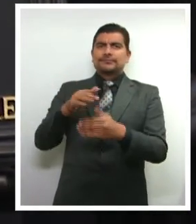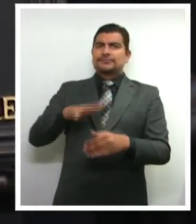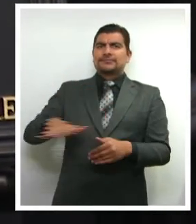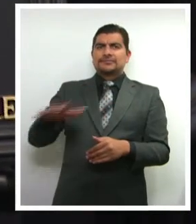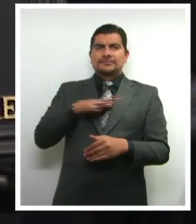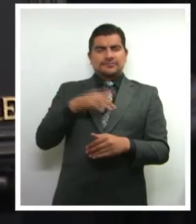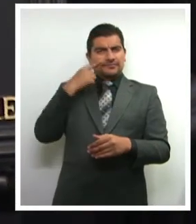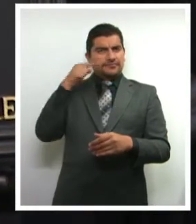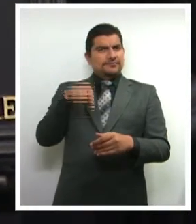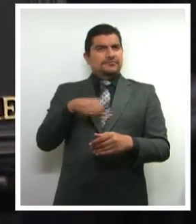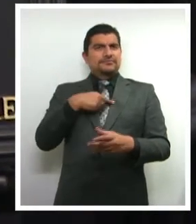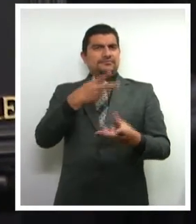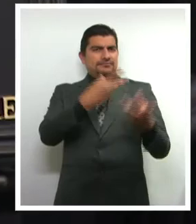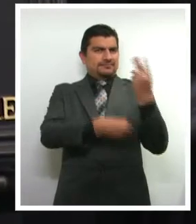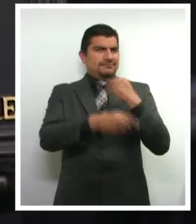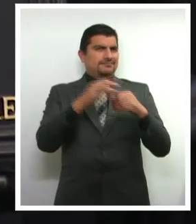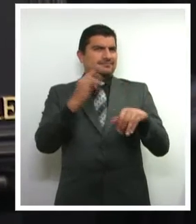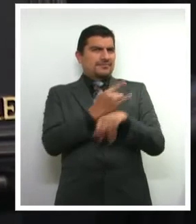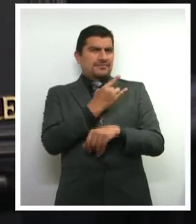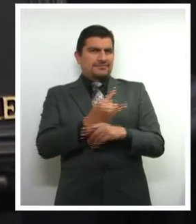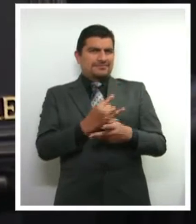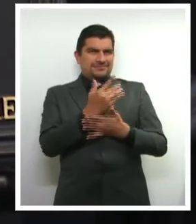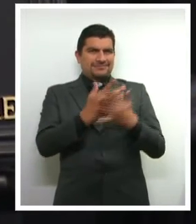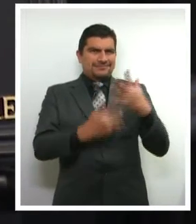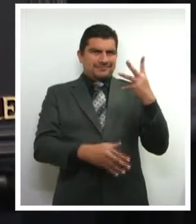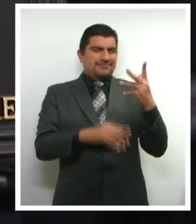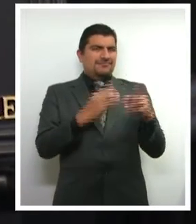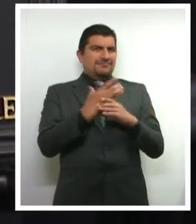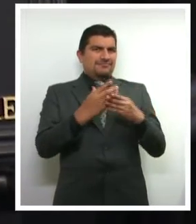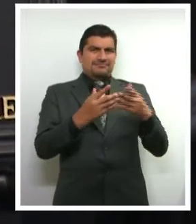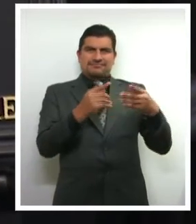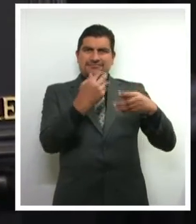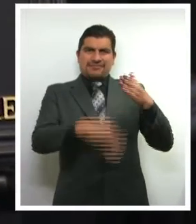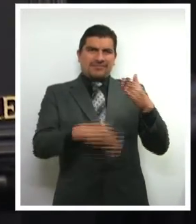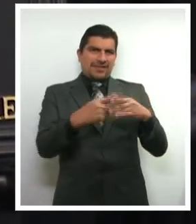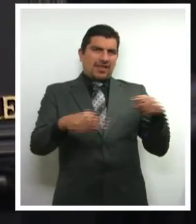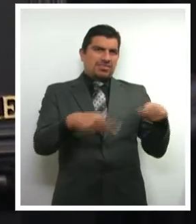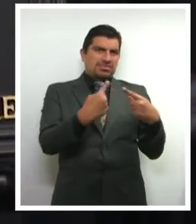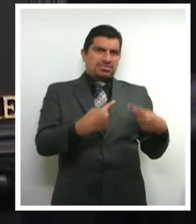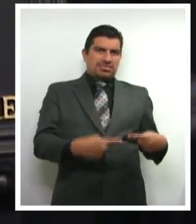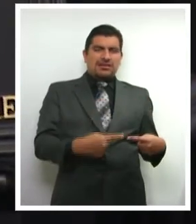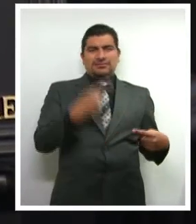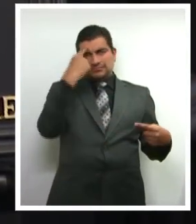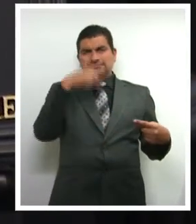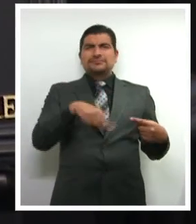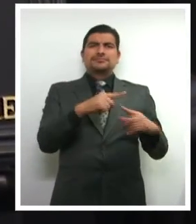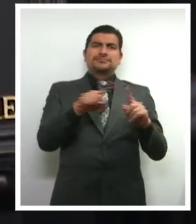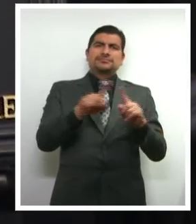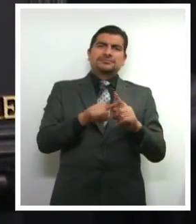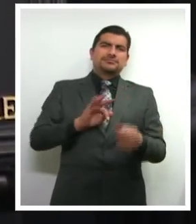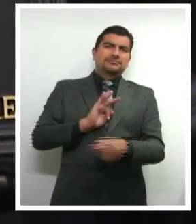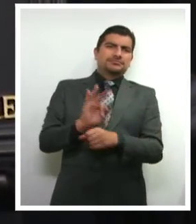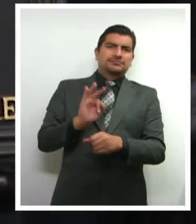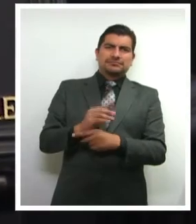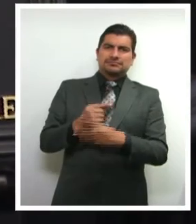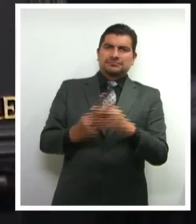estos se ven plagados de irregularidades e inconsistencias que vulneran diversas garantías,